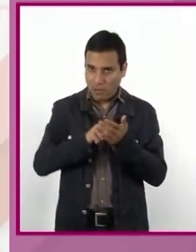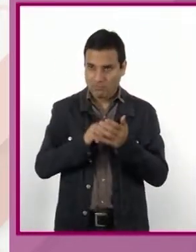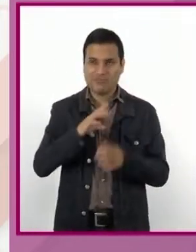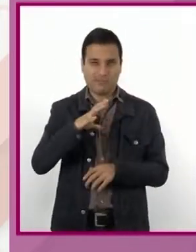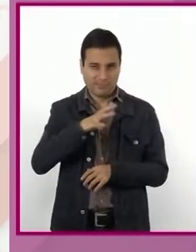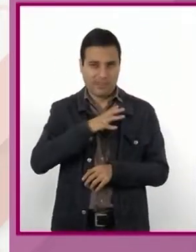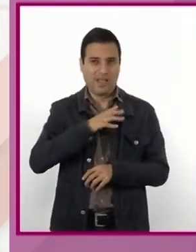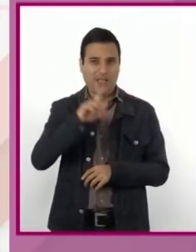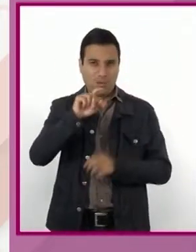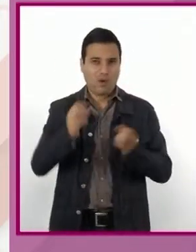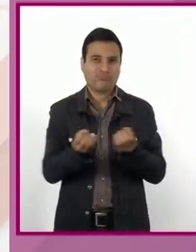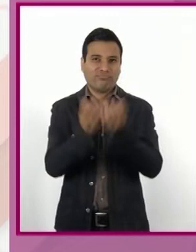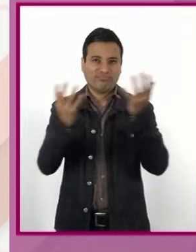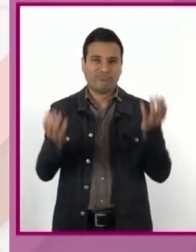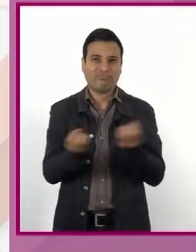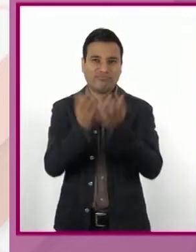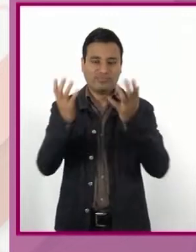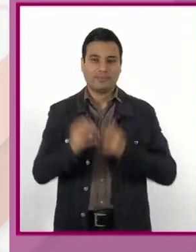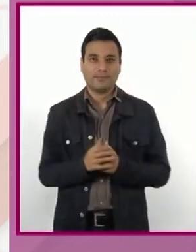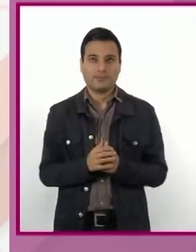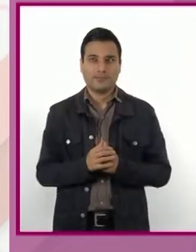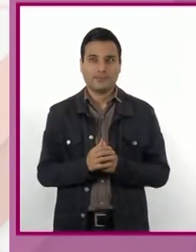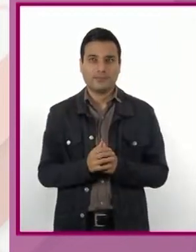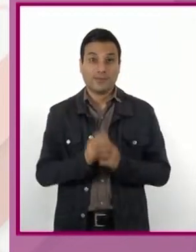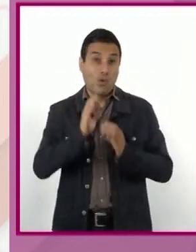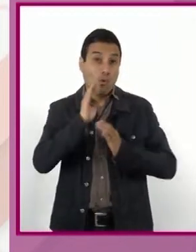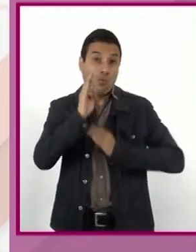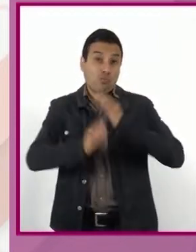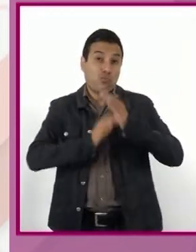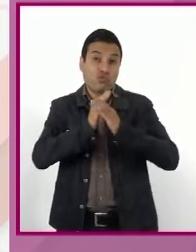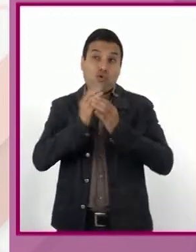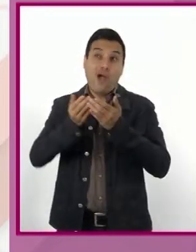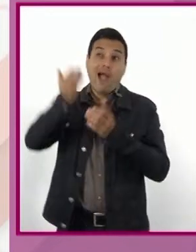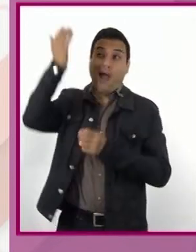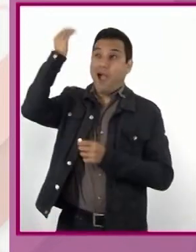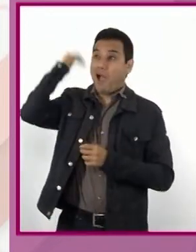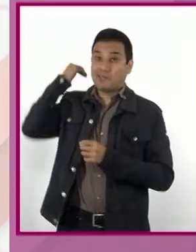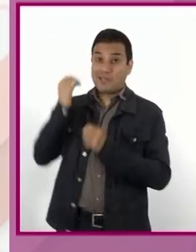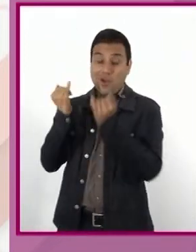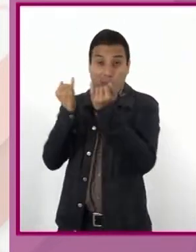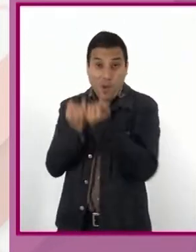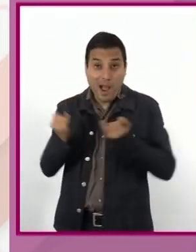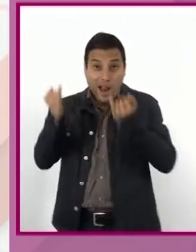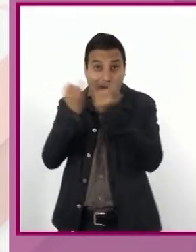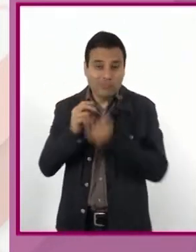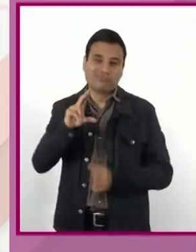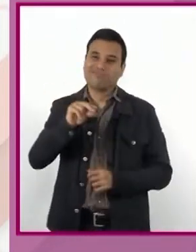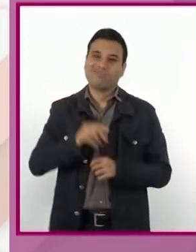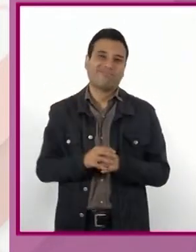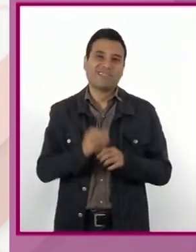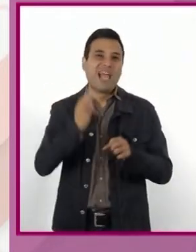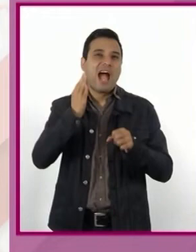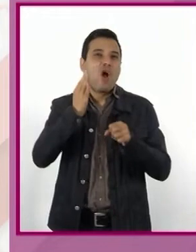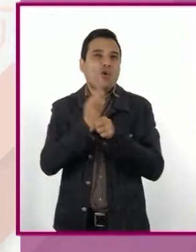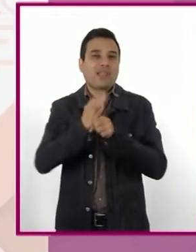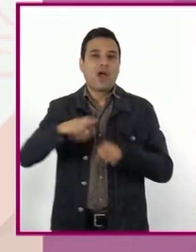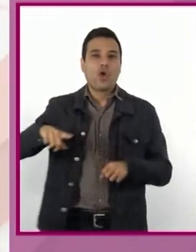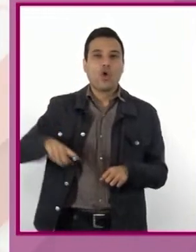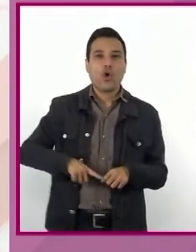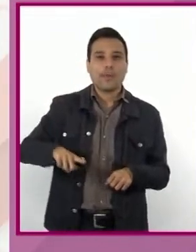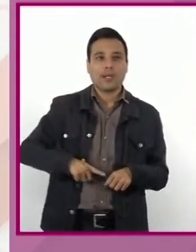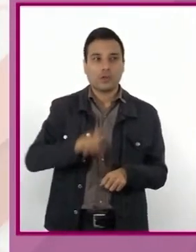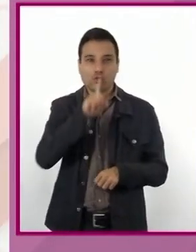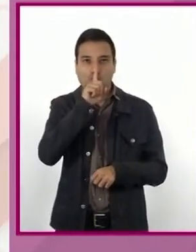existen. El mundo ya no es como lo era hace años. Los gobiernos silencian todo lo que les provoca